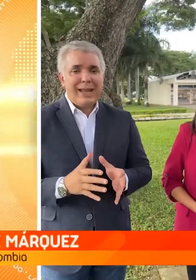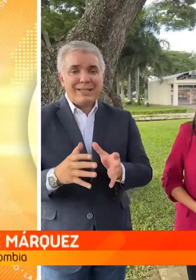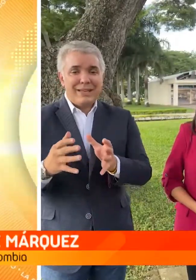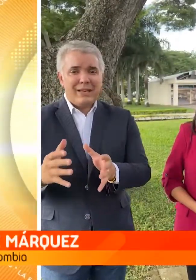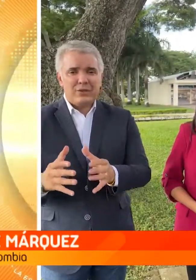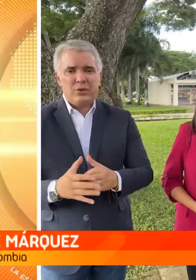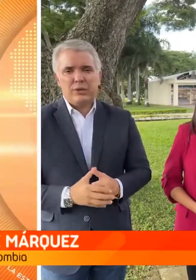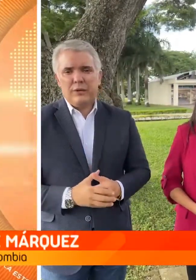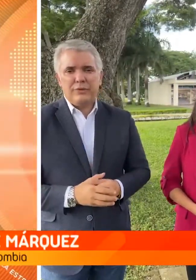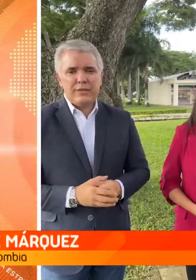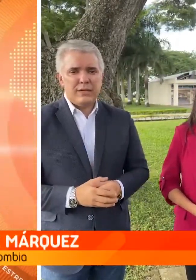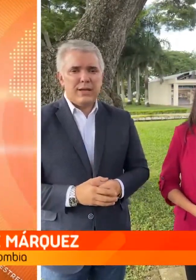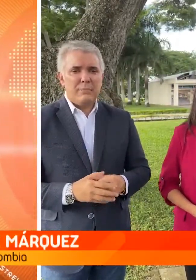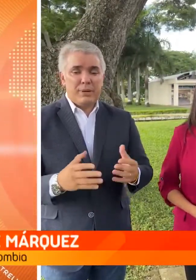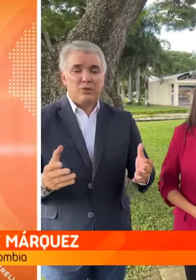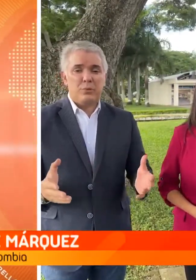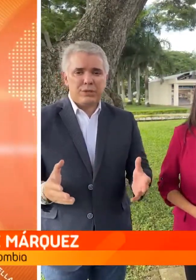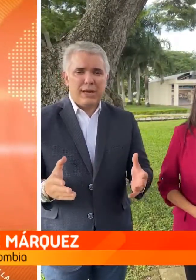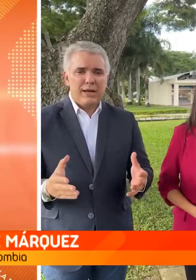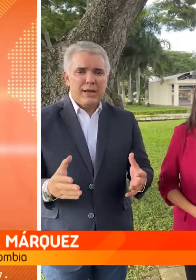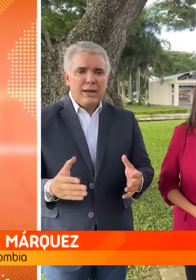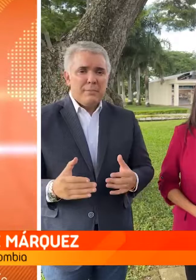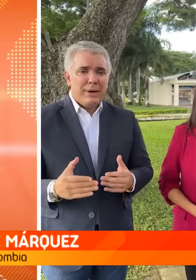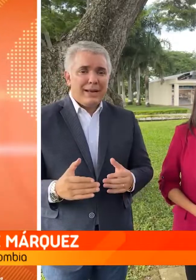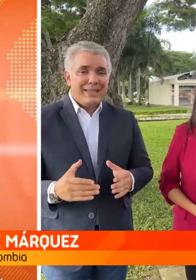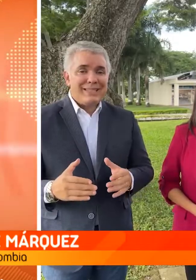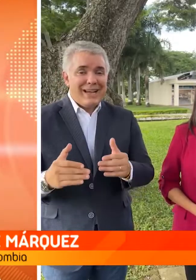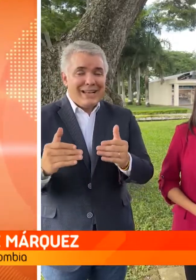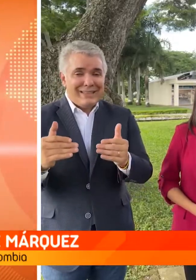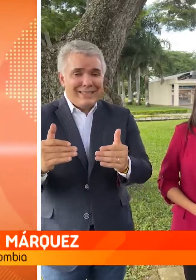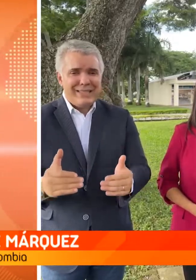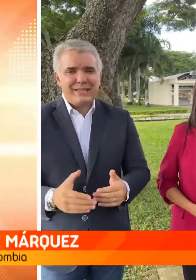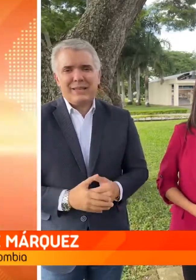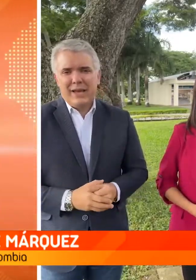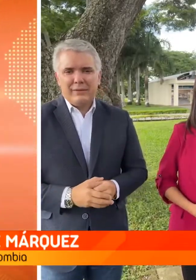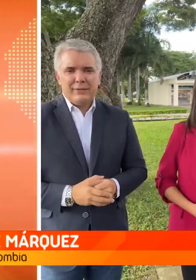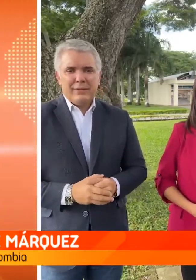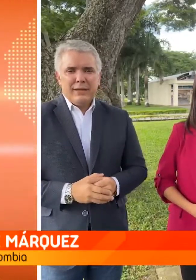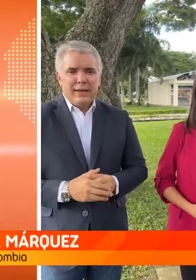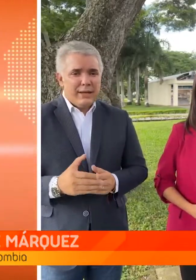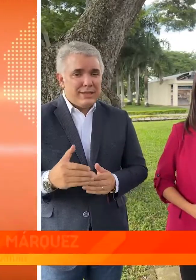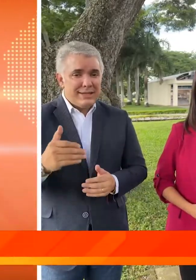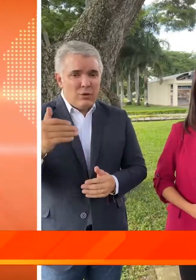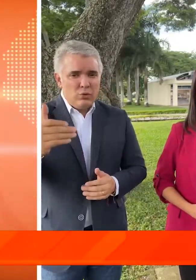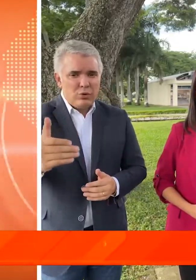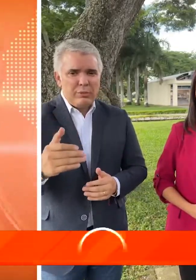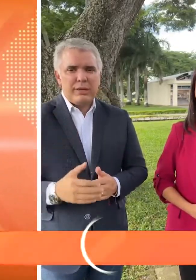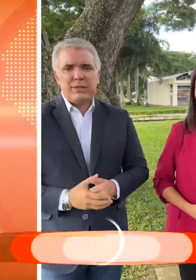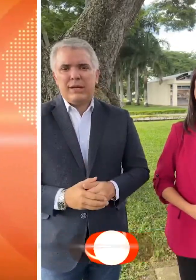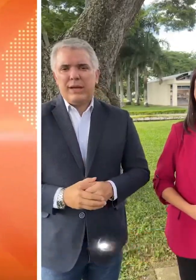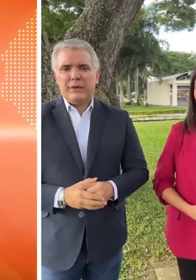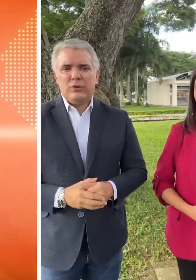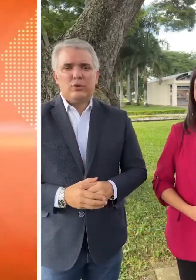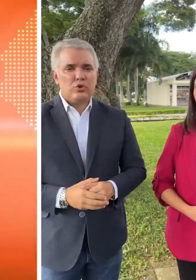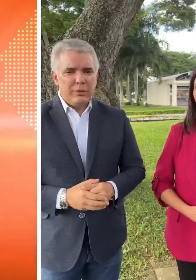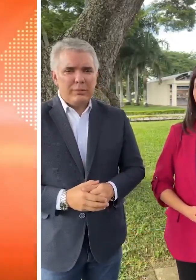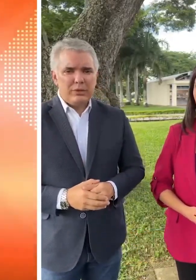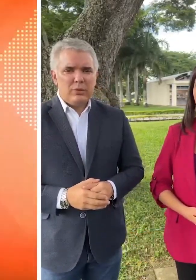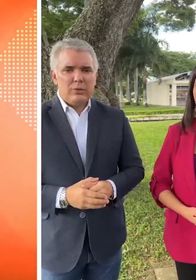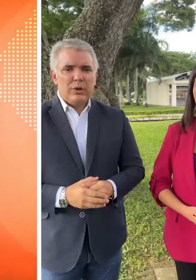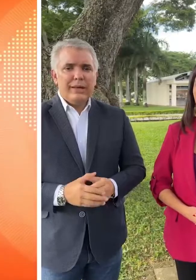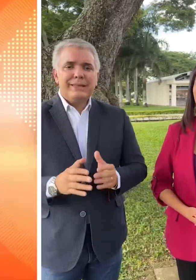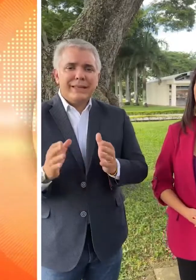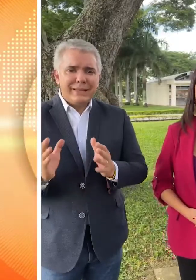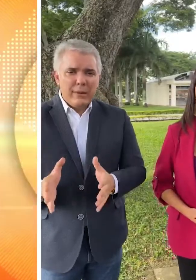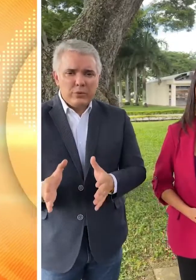hecho una reasignación de eficiencia presupuestal para que se garantice desde ya que en este segundo semestre del año